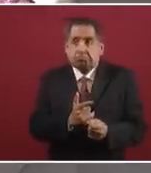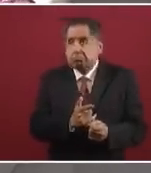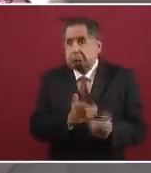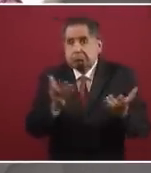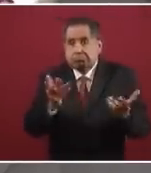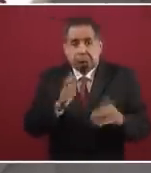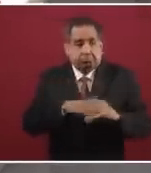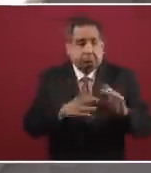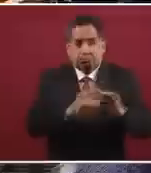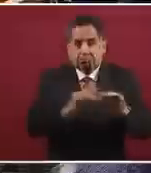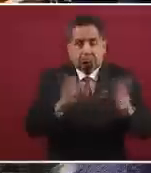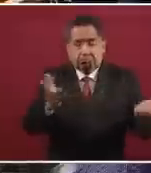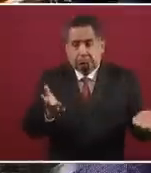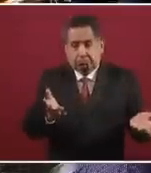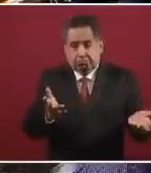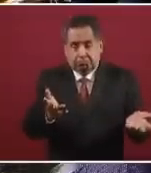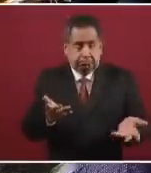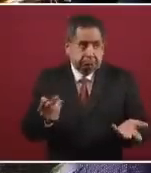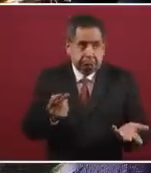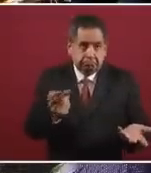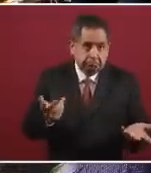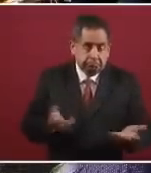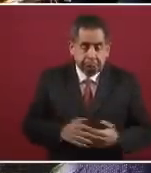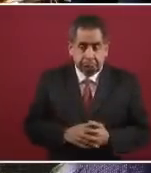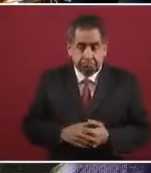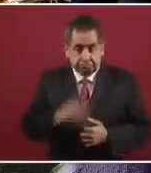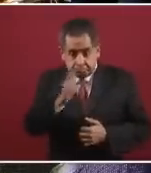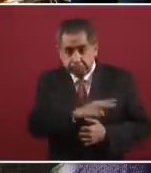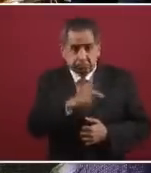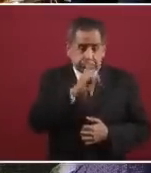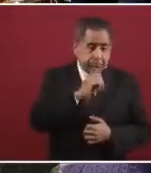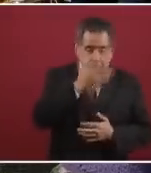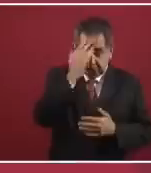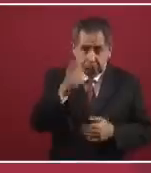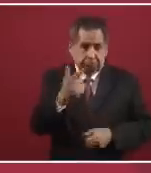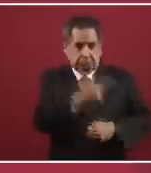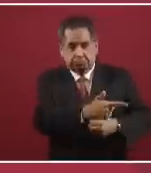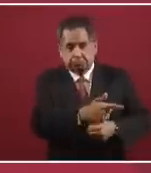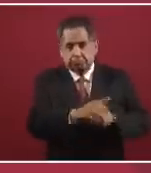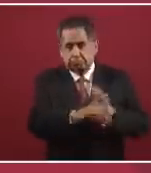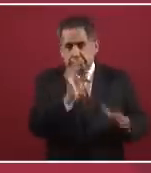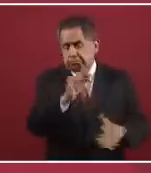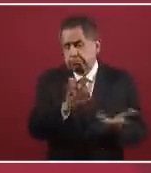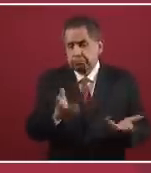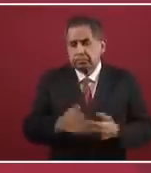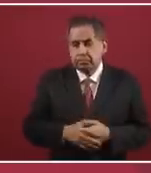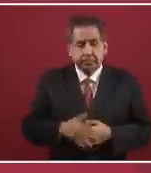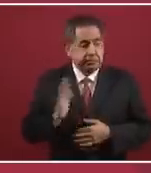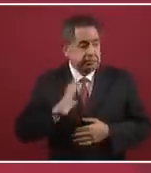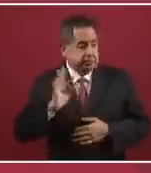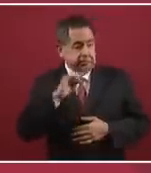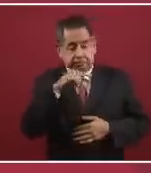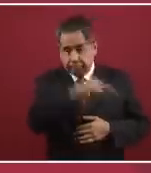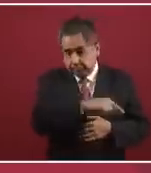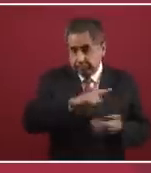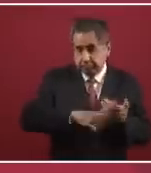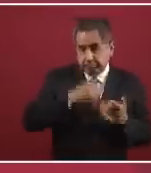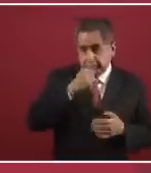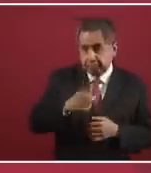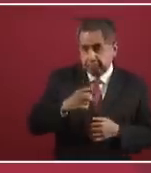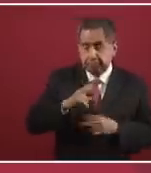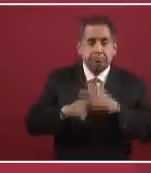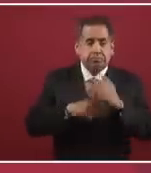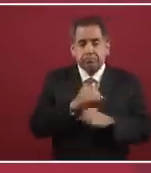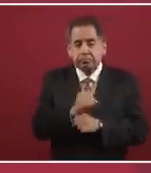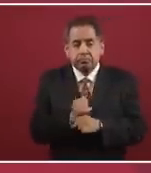aclare el asunto si es cierto no es cierto y si es como él dice pues hay que